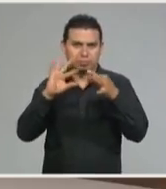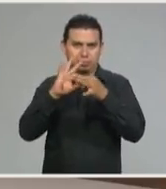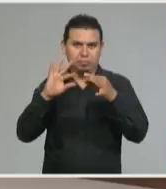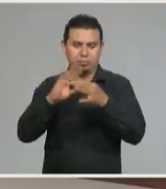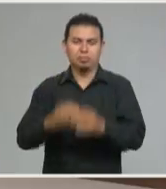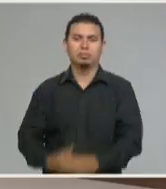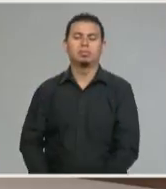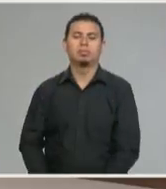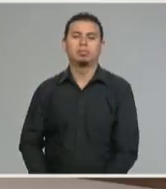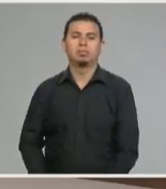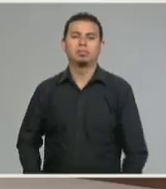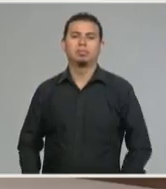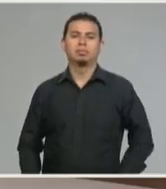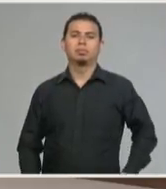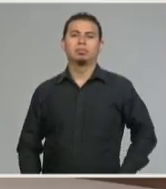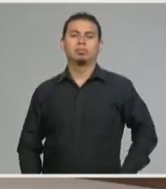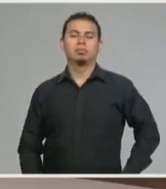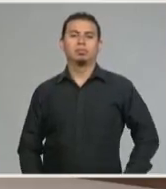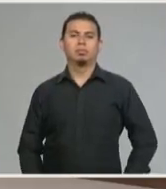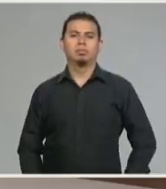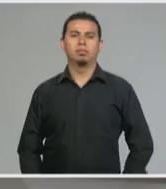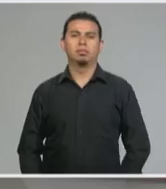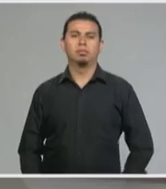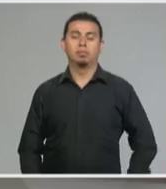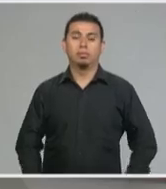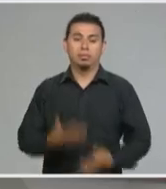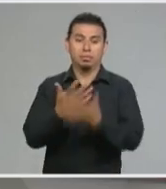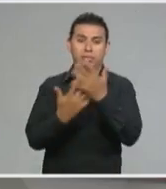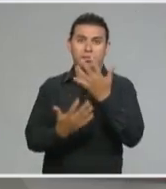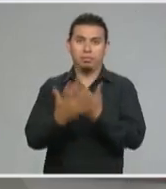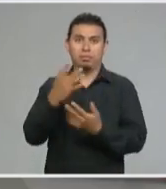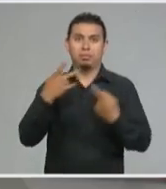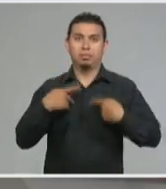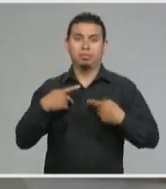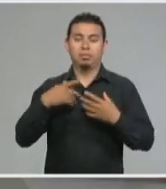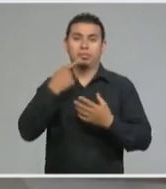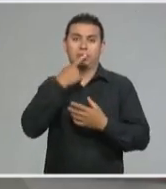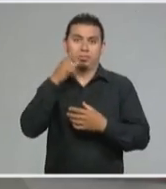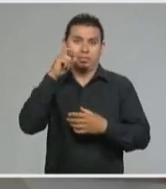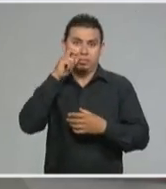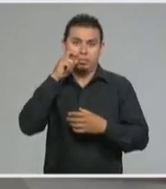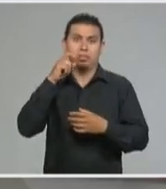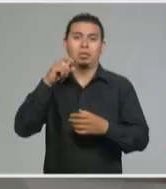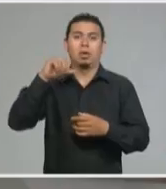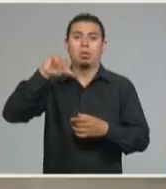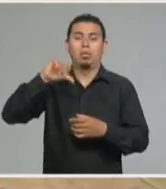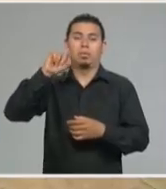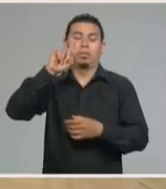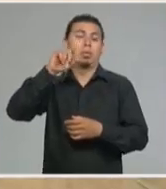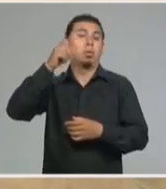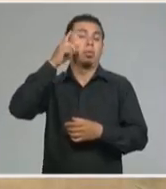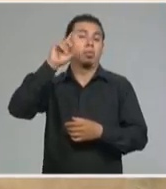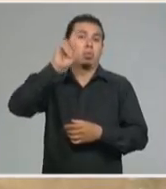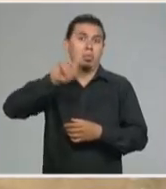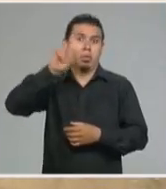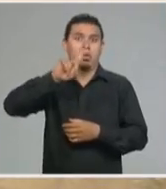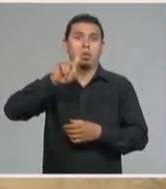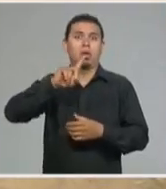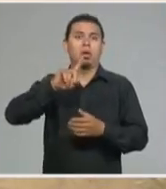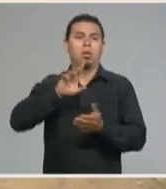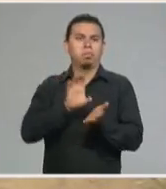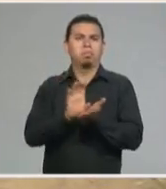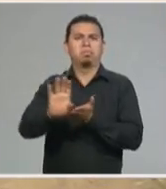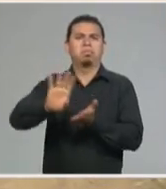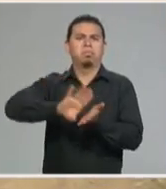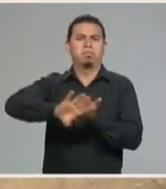de la información. Le comento, productores oaxaqueños de tomate denunciaron que la tarde del domingo fueron desalojados por autoridades municipales de Oaxaca